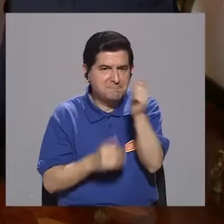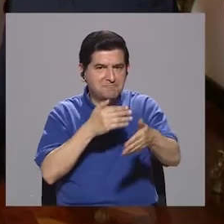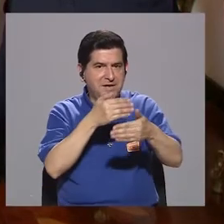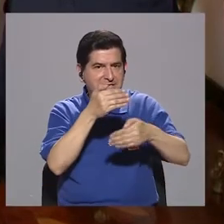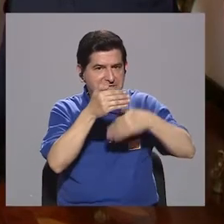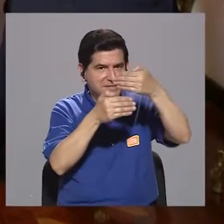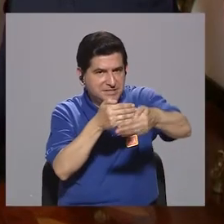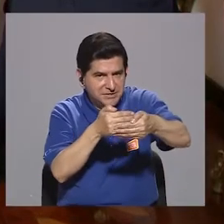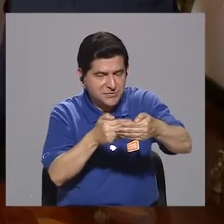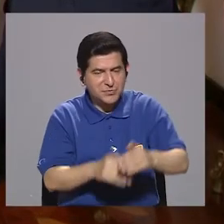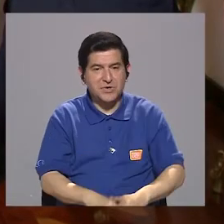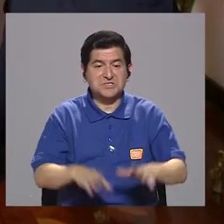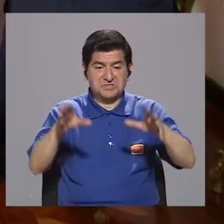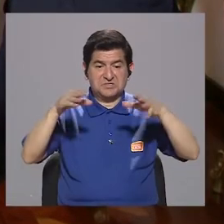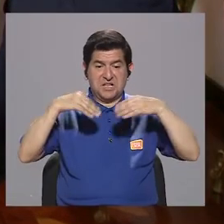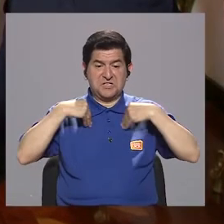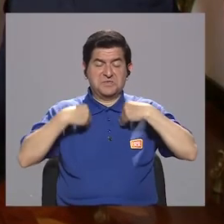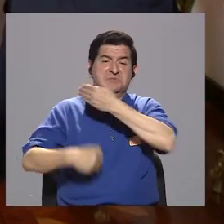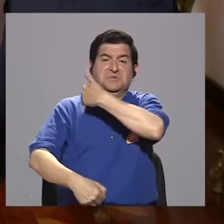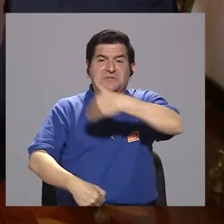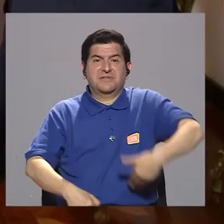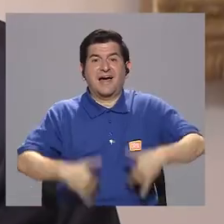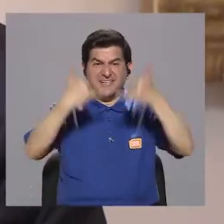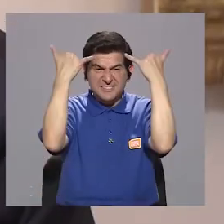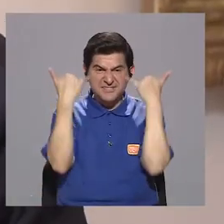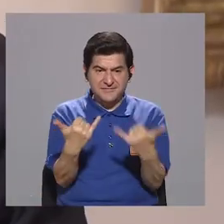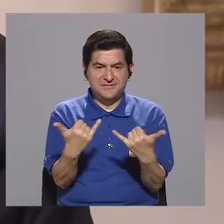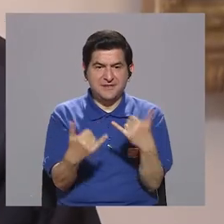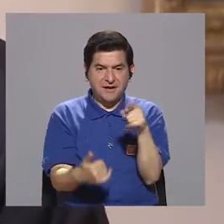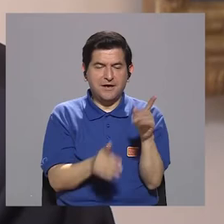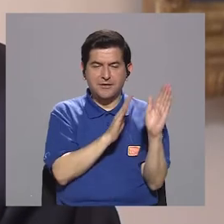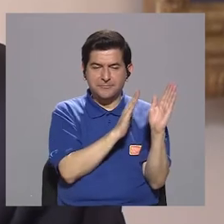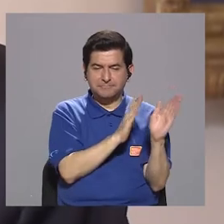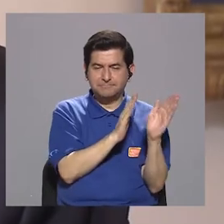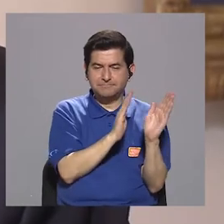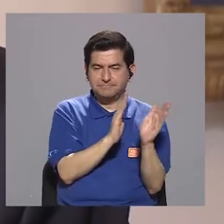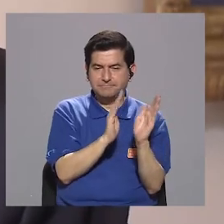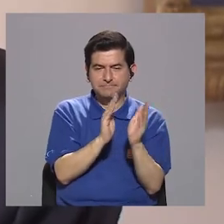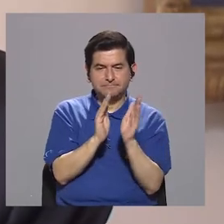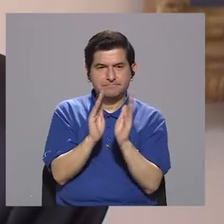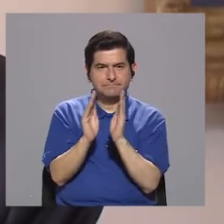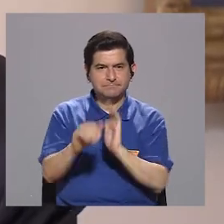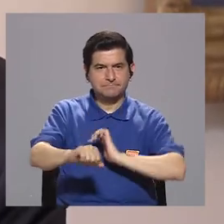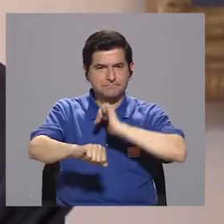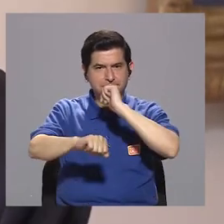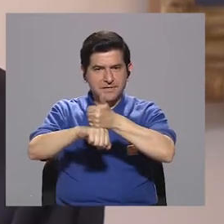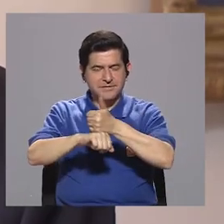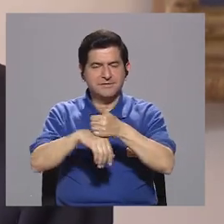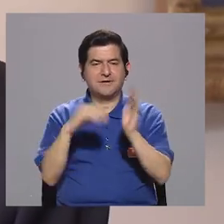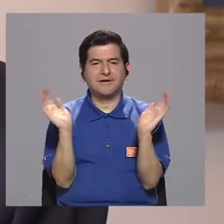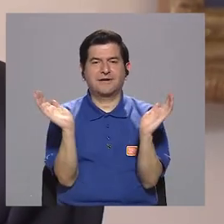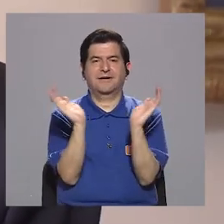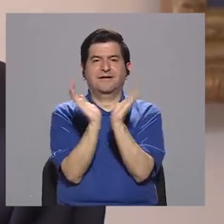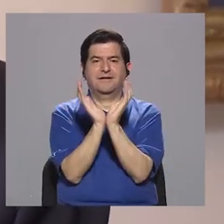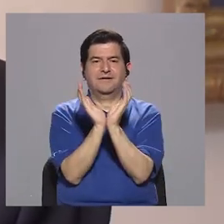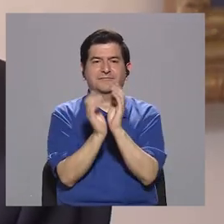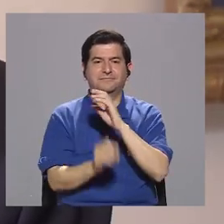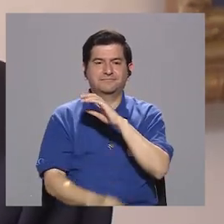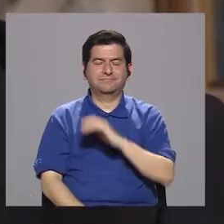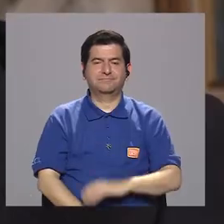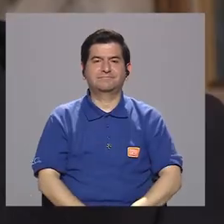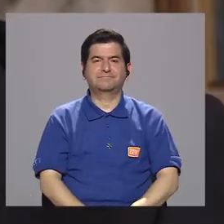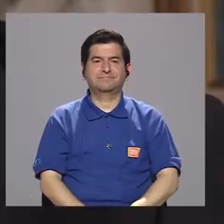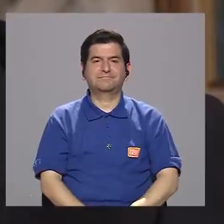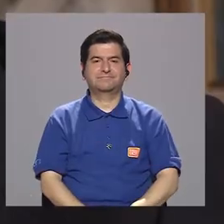meses después de haber asumido la presidencia ya se estaba preparando... Claro. La creación de la Caja Costarricense de Seguro